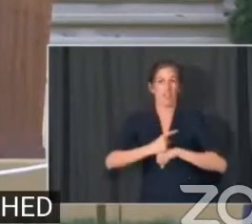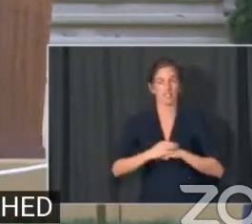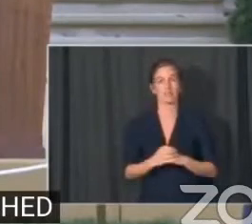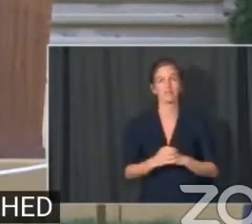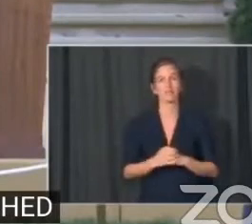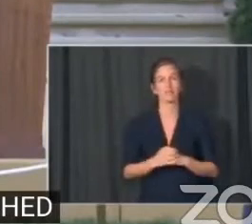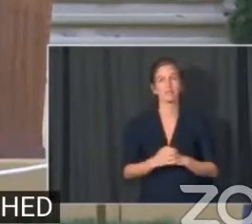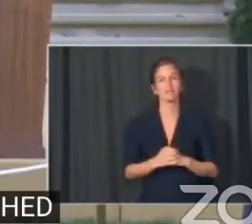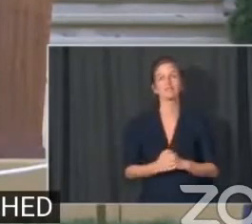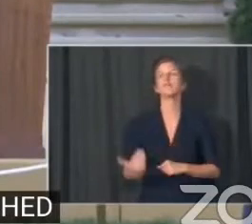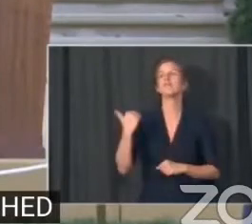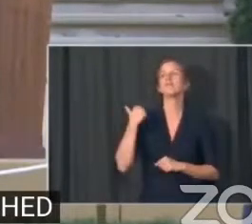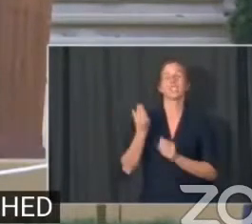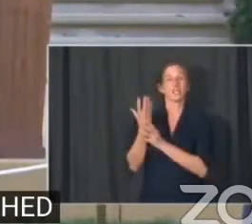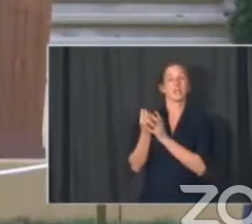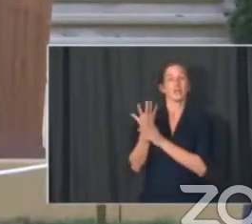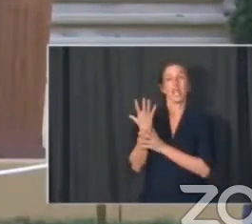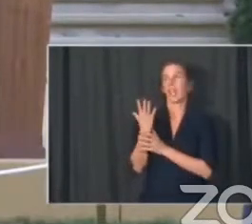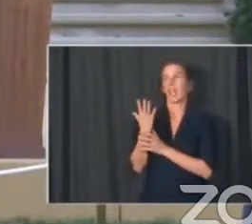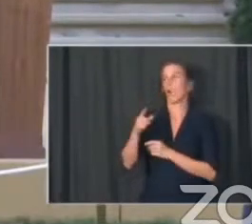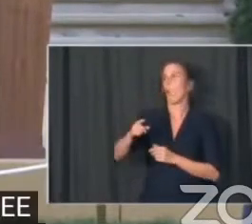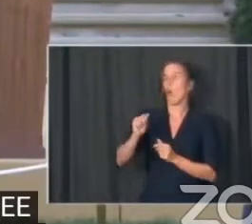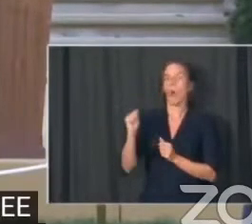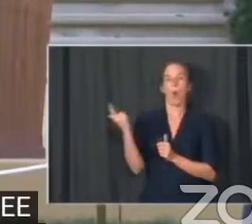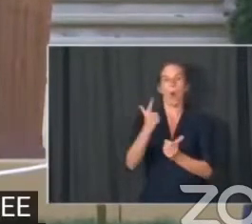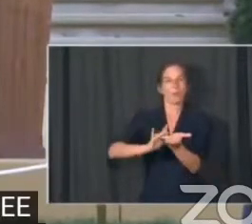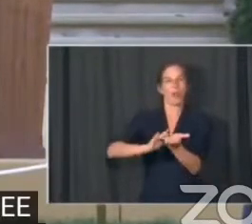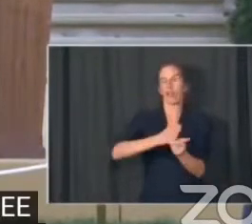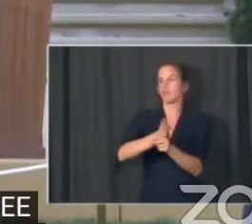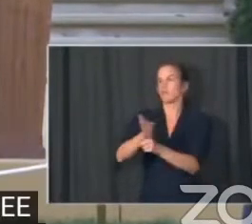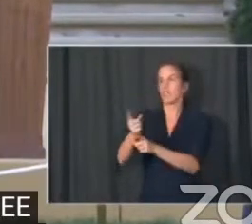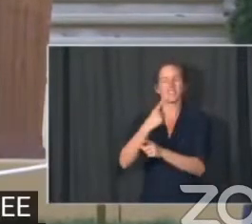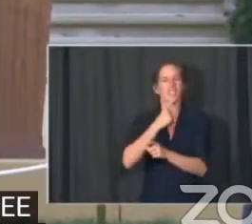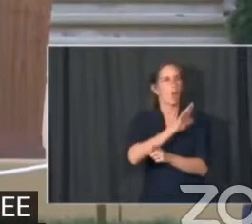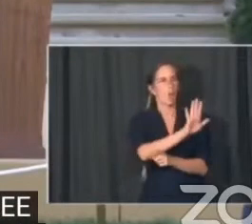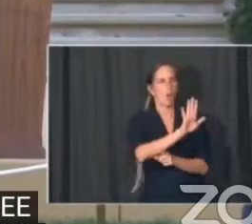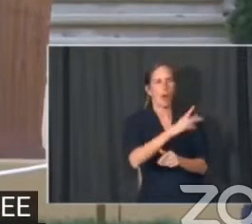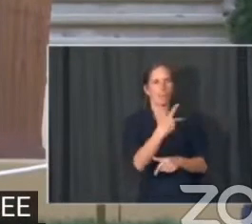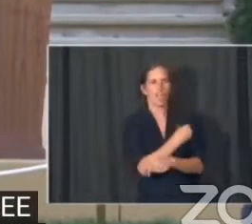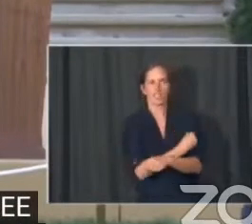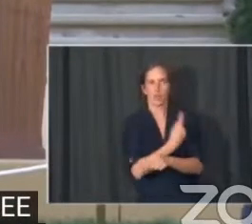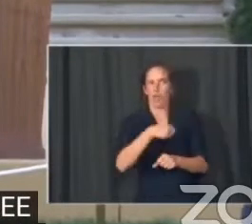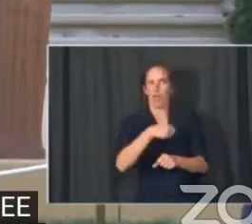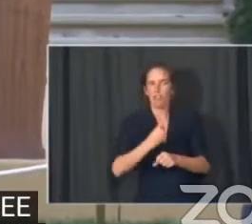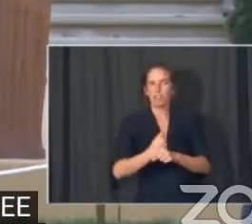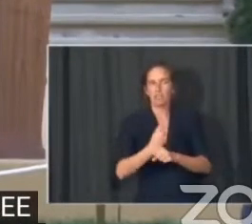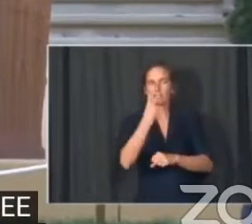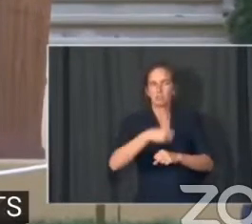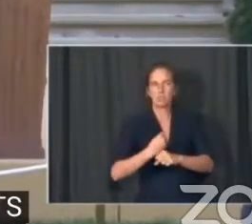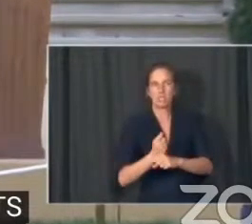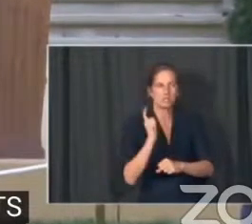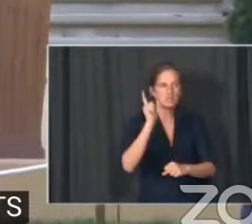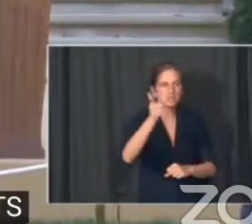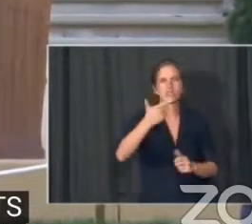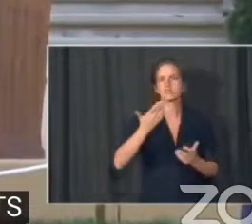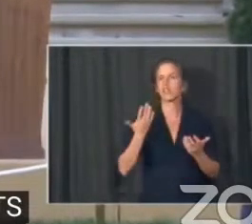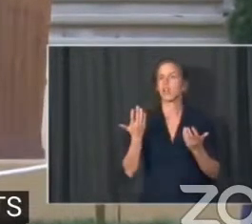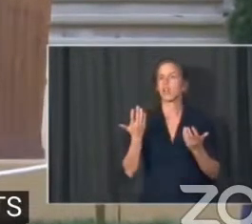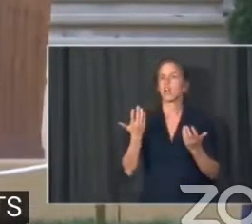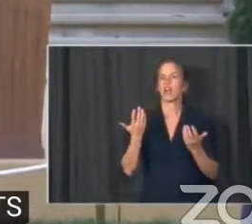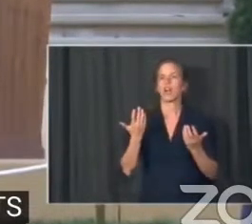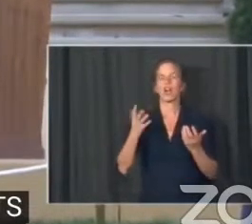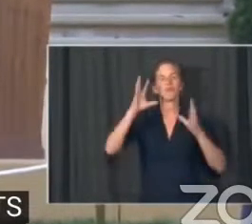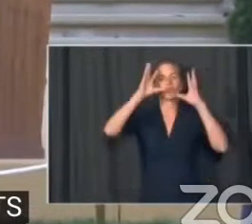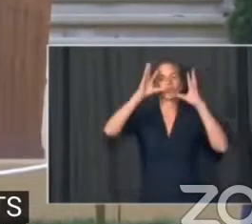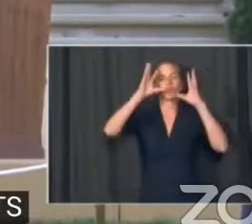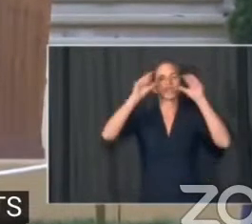quien anunció que ha alcanzado un tratamiento clínico que ha significado que ha entregado gran información y